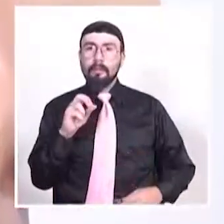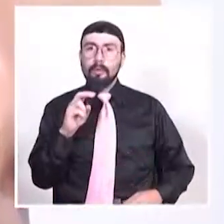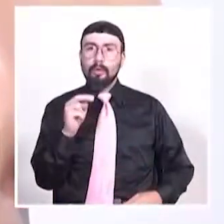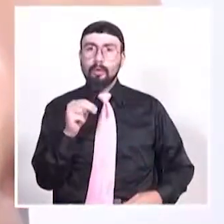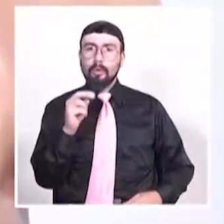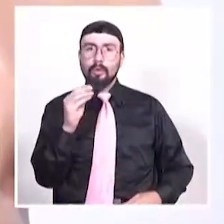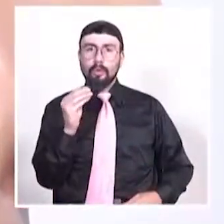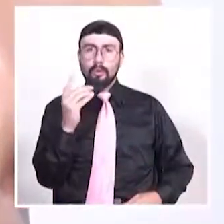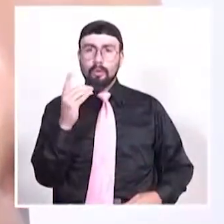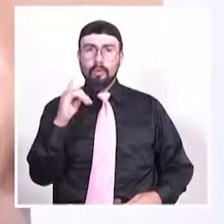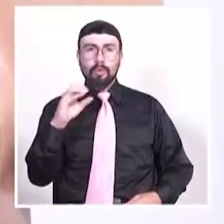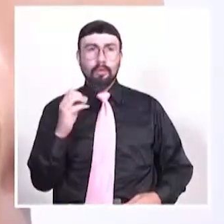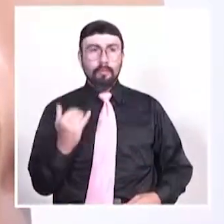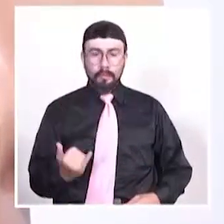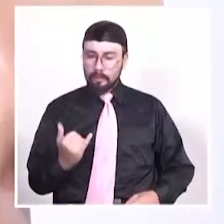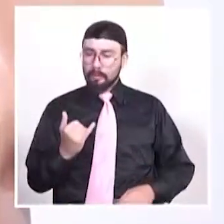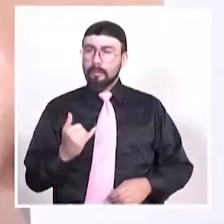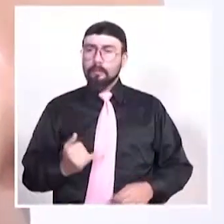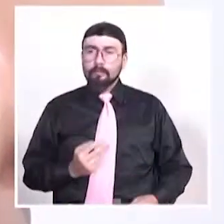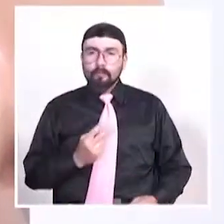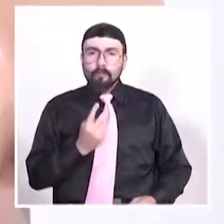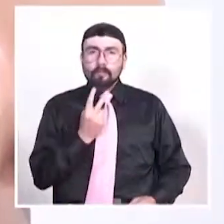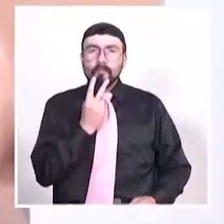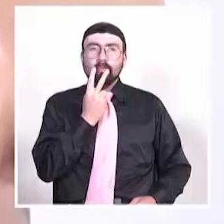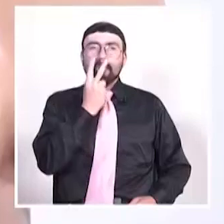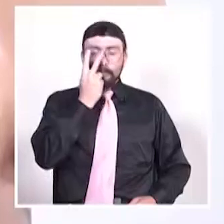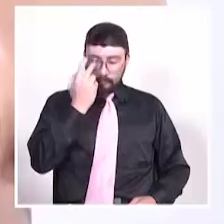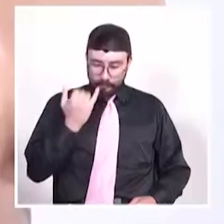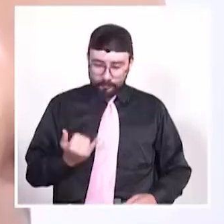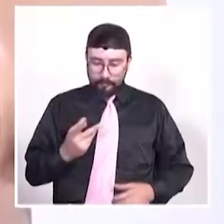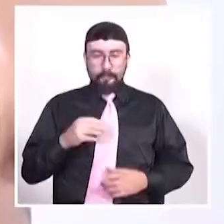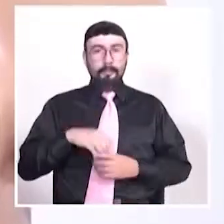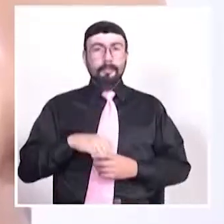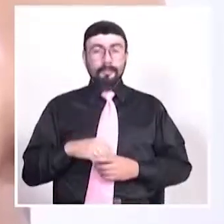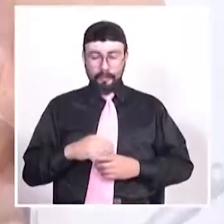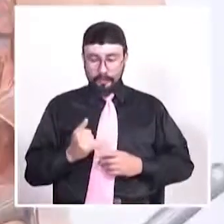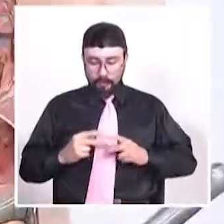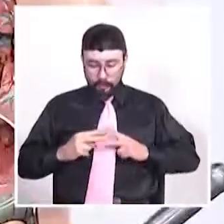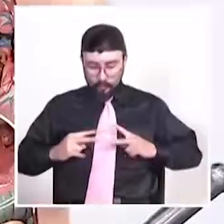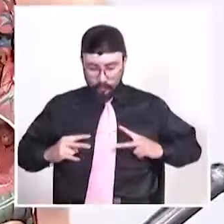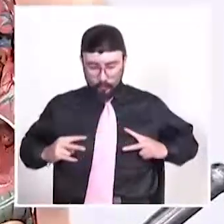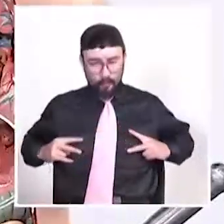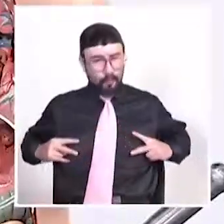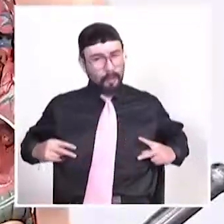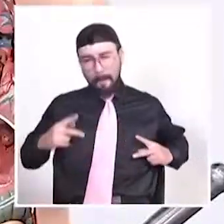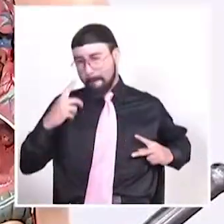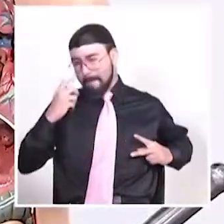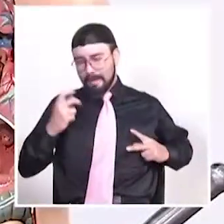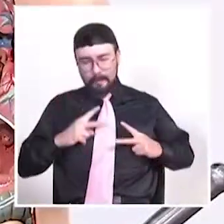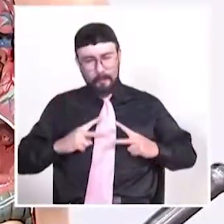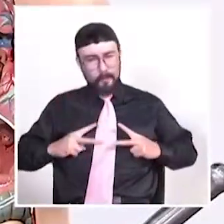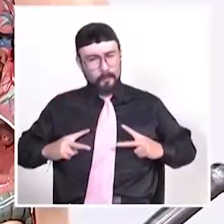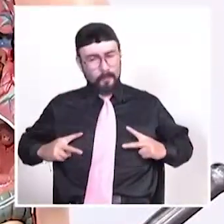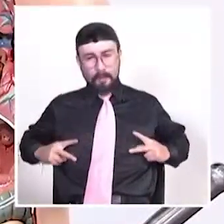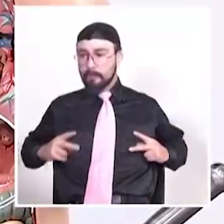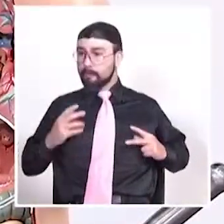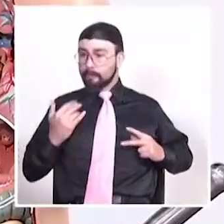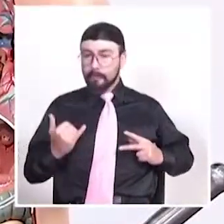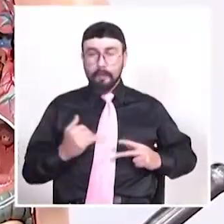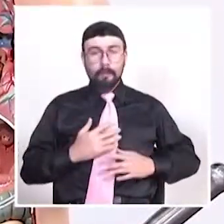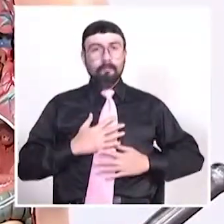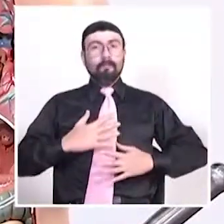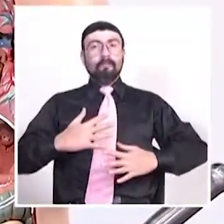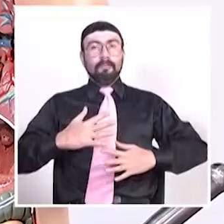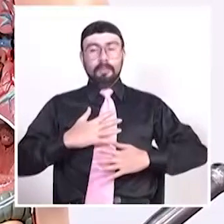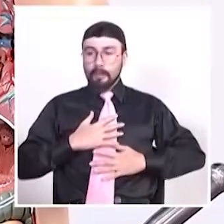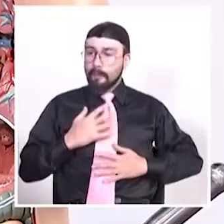llevan el aire hasta las partes, hasta los alvéolos pulmonares, que es la parte más íntima de los pulmones, donde se realiza ese